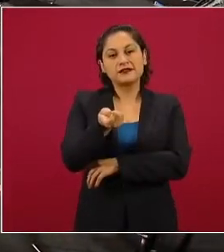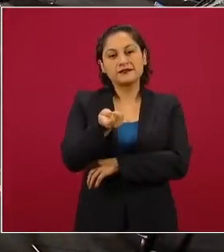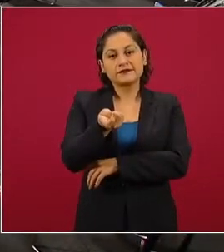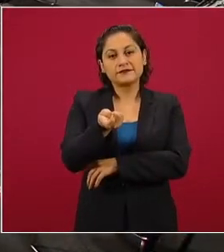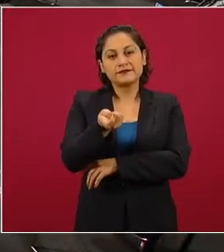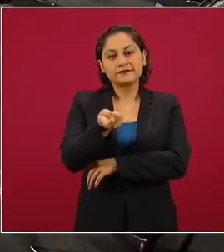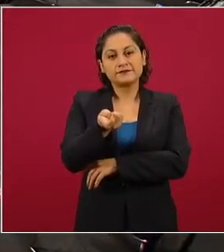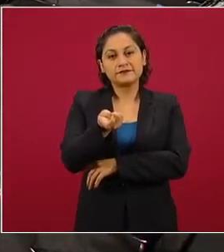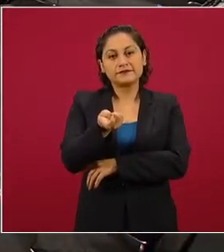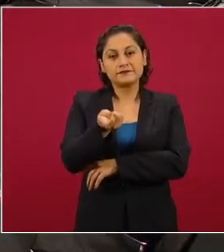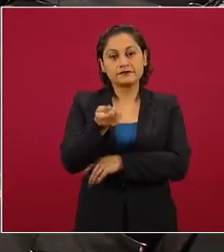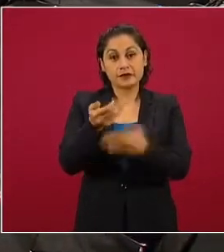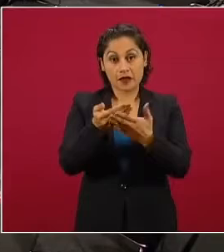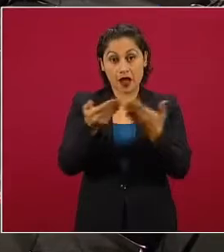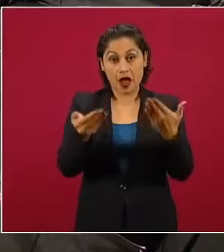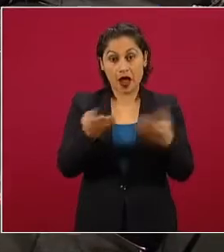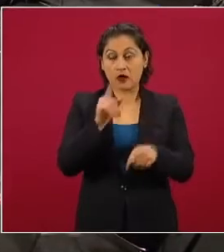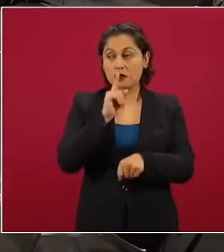no se oculta,